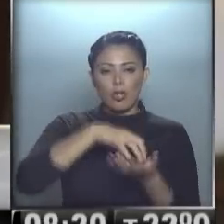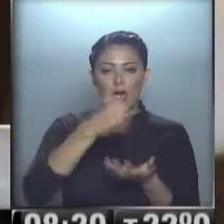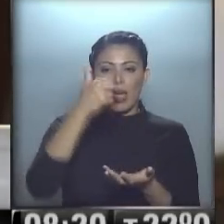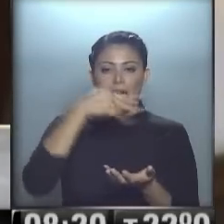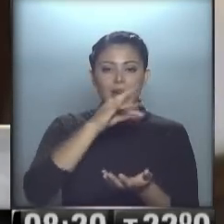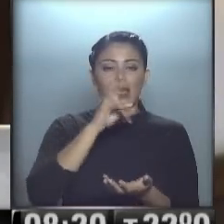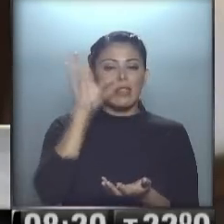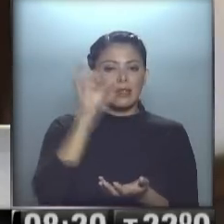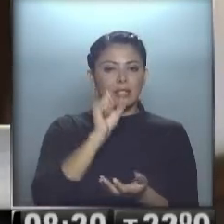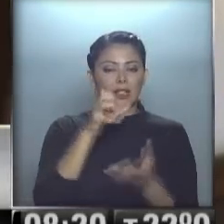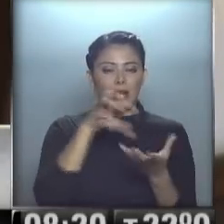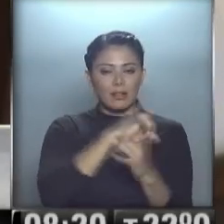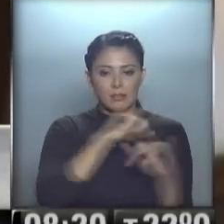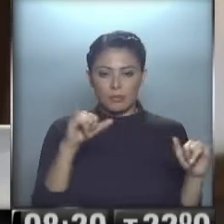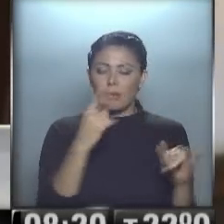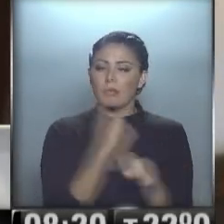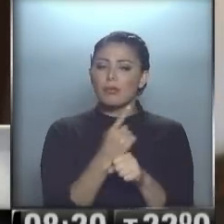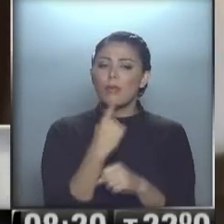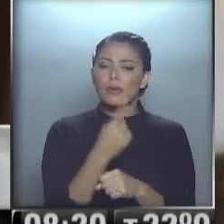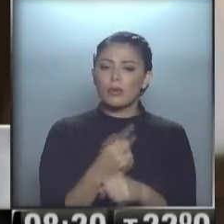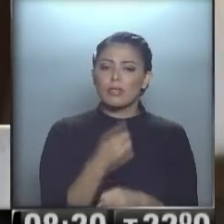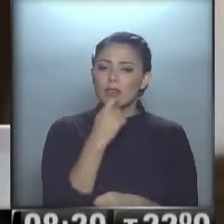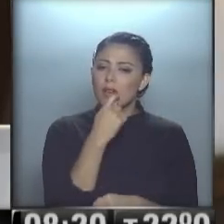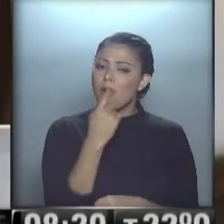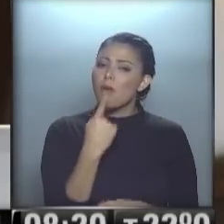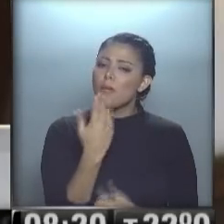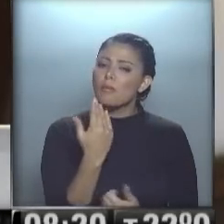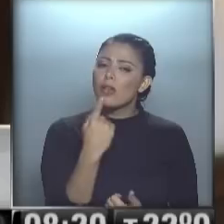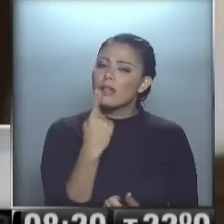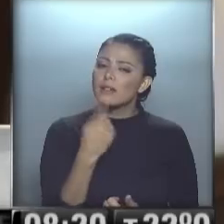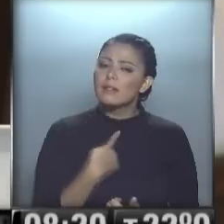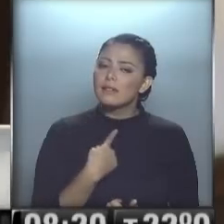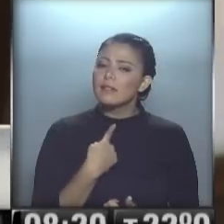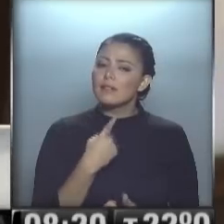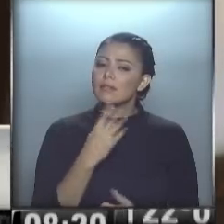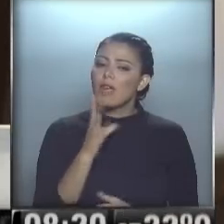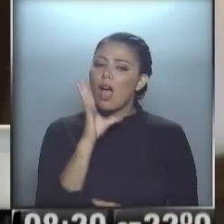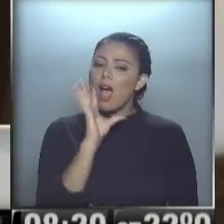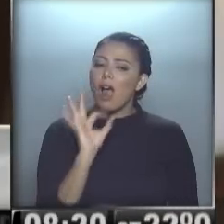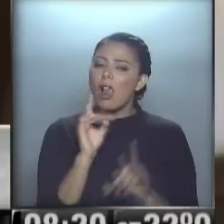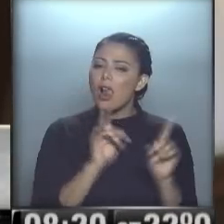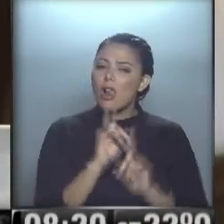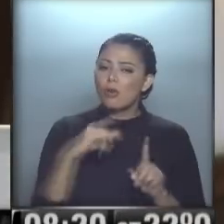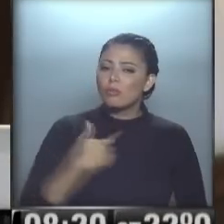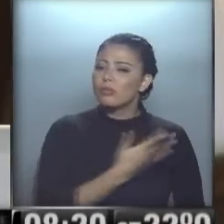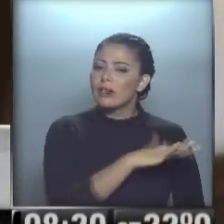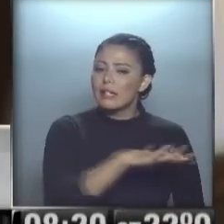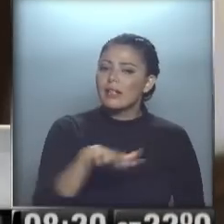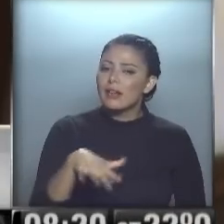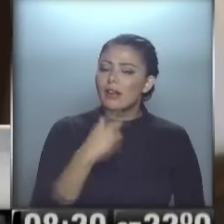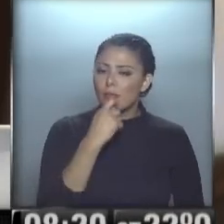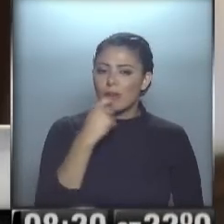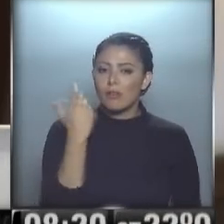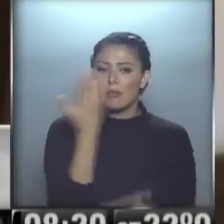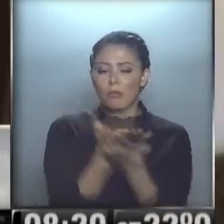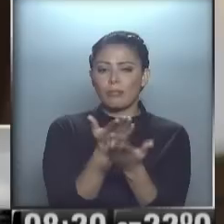digital agencia de noticias primero preguntarle si nos puede precisar algún lineamiento general de esta apelación que va